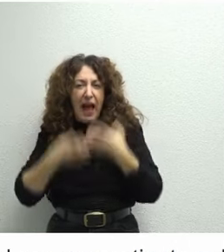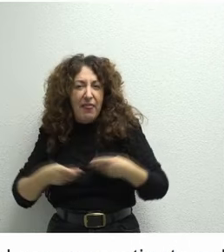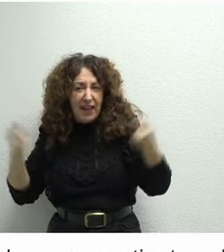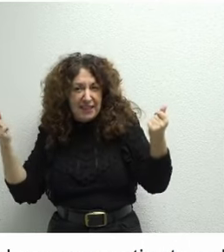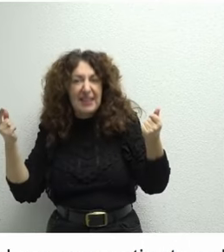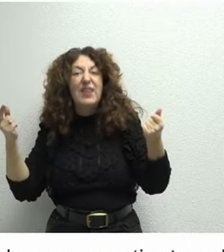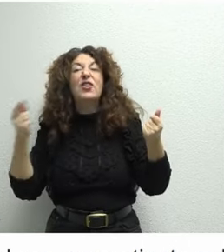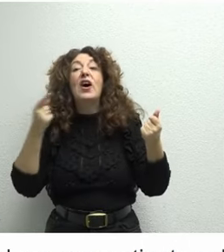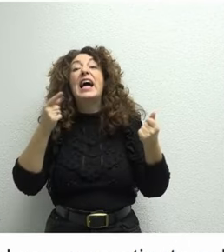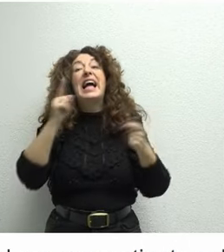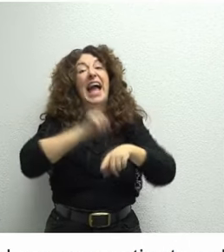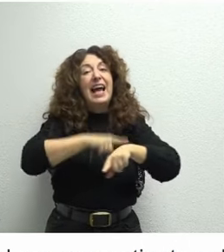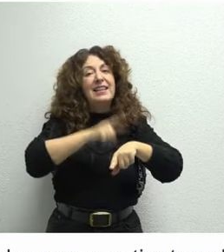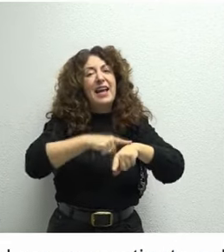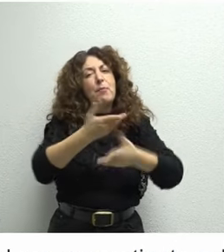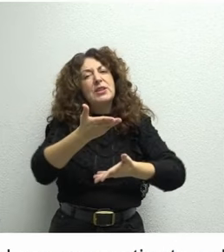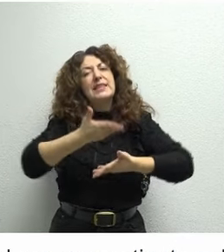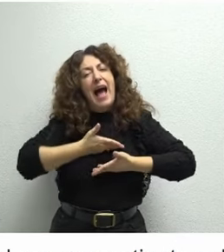nuestro sueño